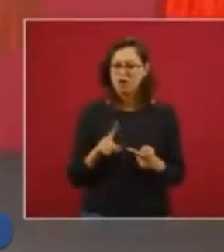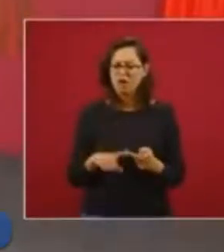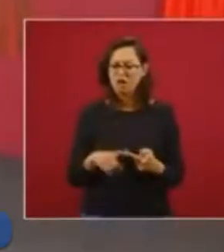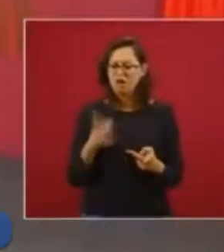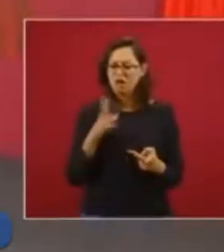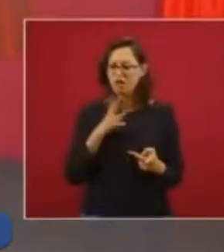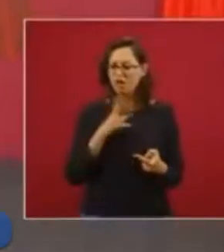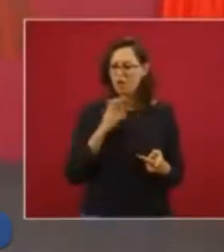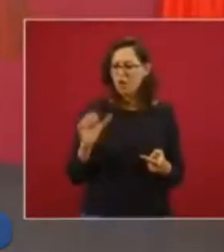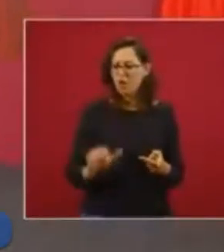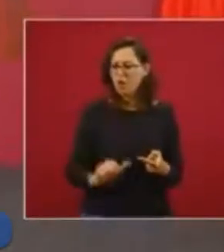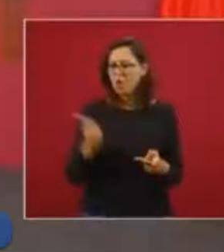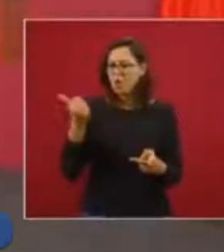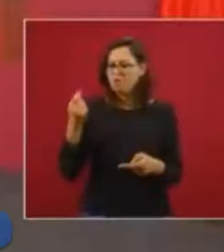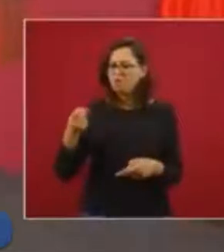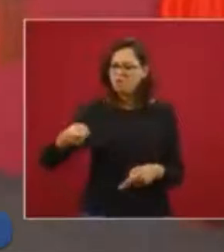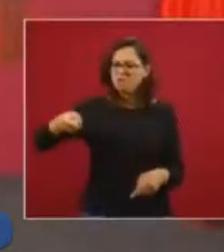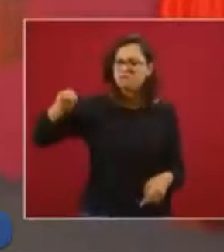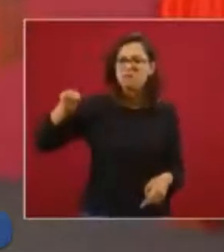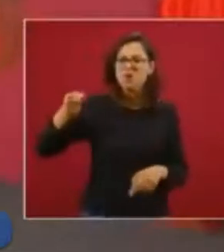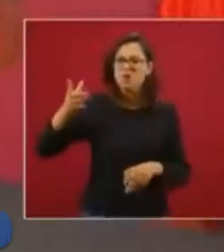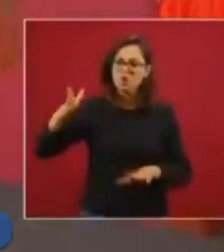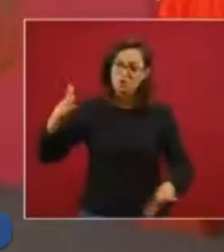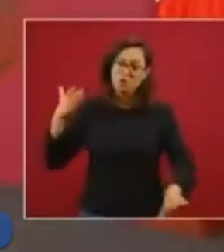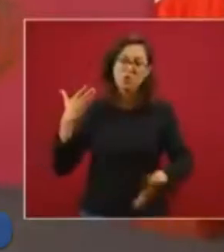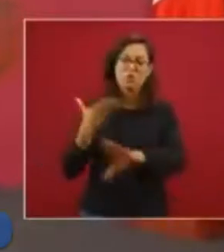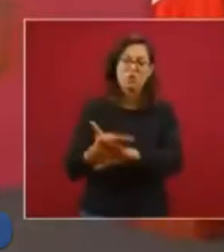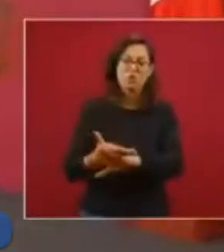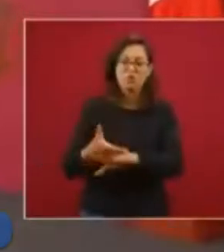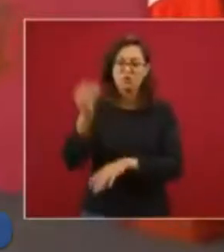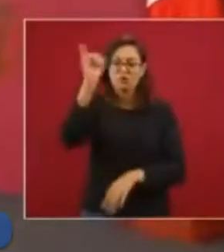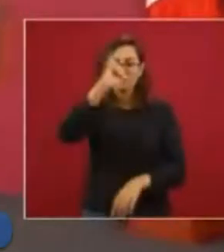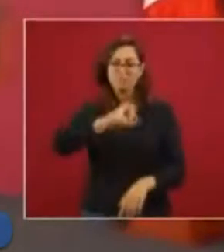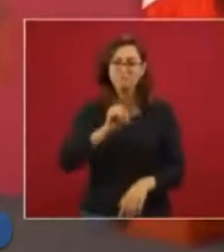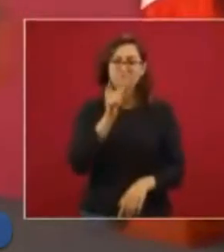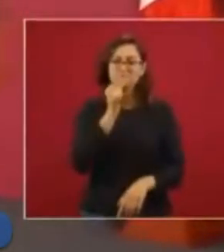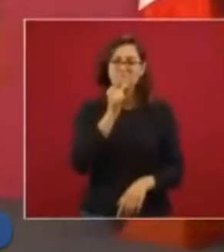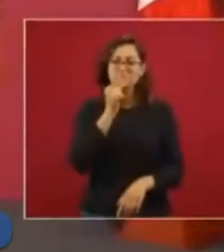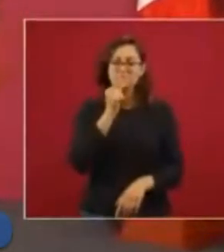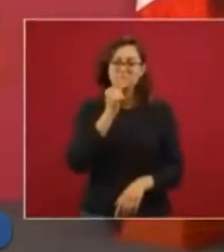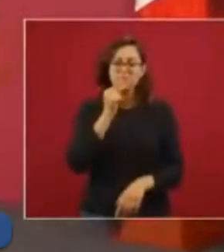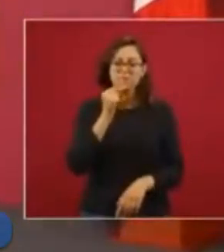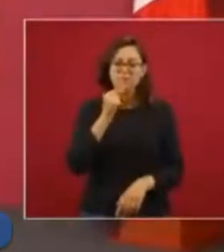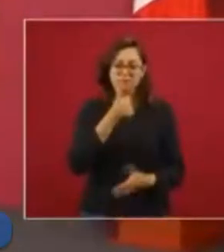al jefe de la policía de la Ciudad de México.